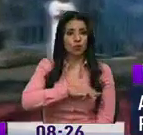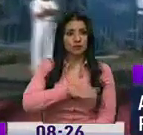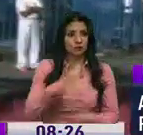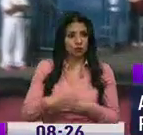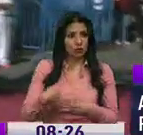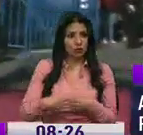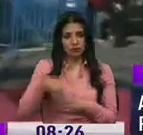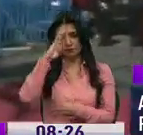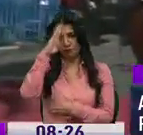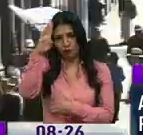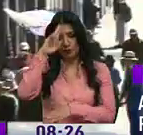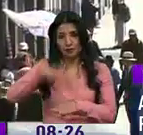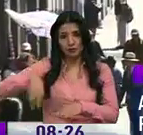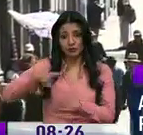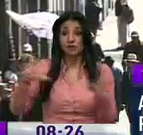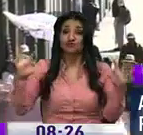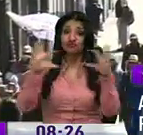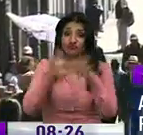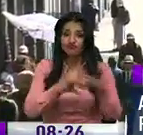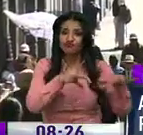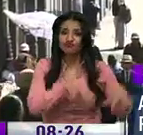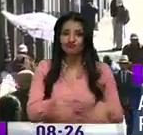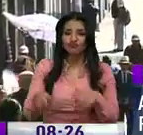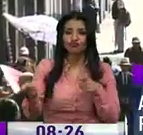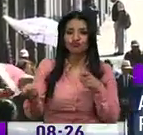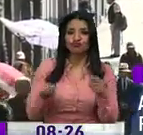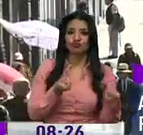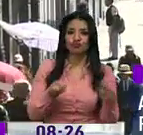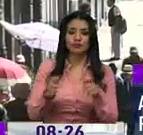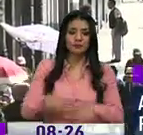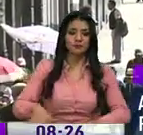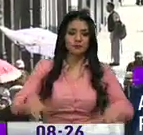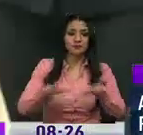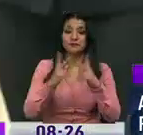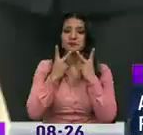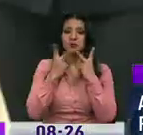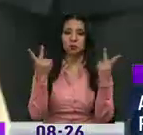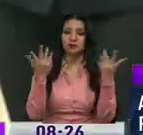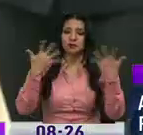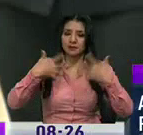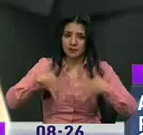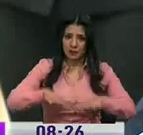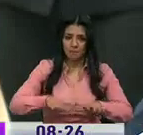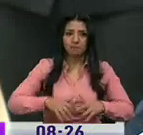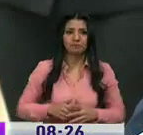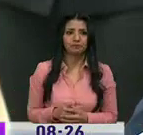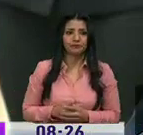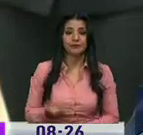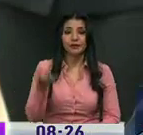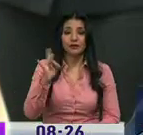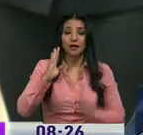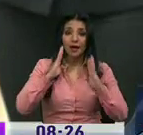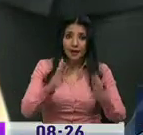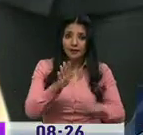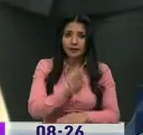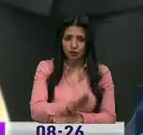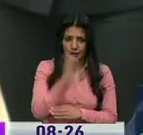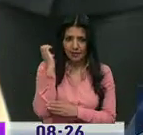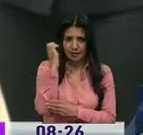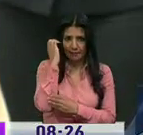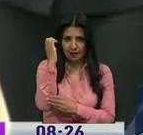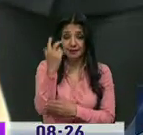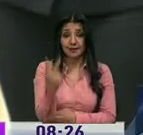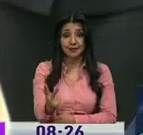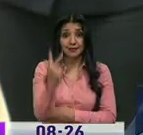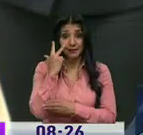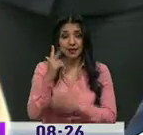coordinación con la Policía Nacional, realizaron operativos de control del espacio público. 18 atenciones prehospitalarias, 3 de